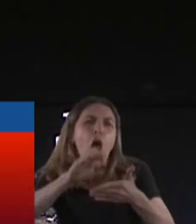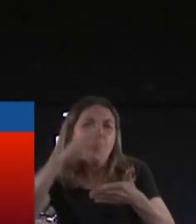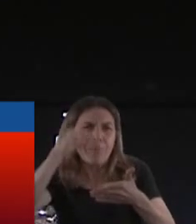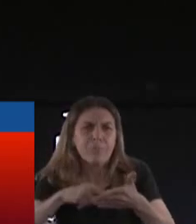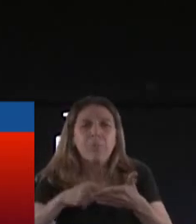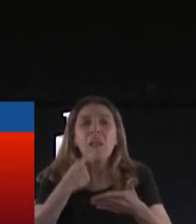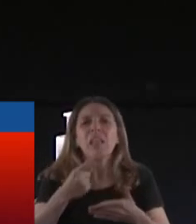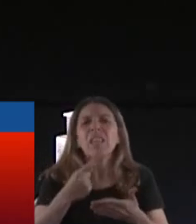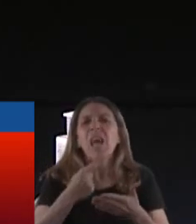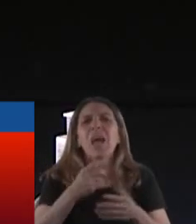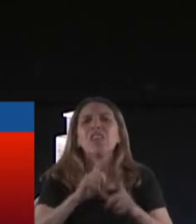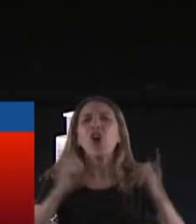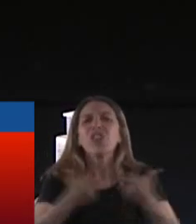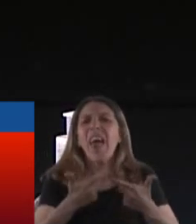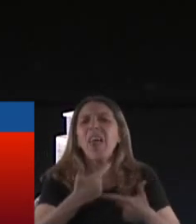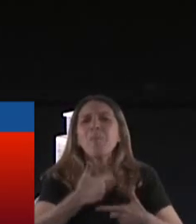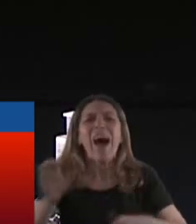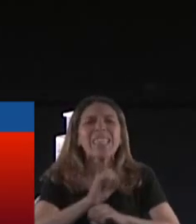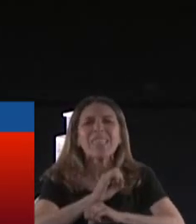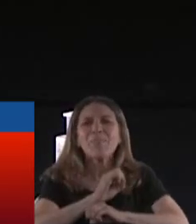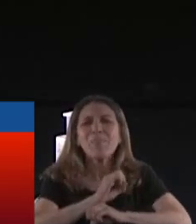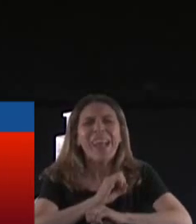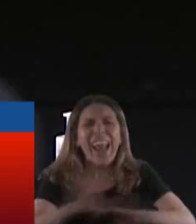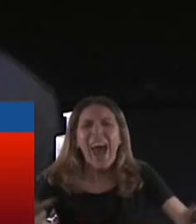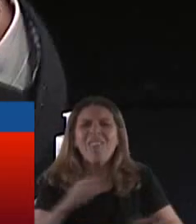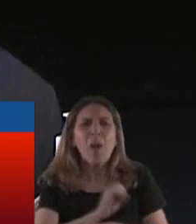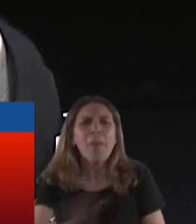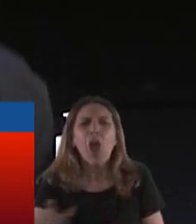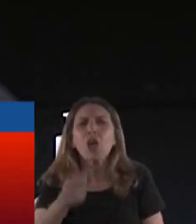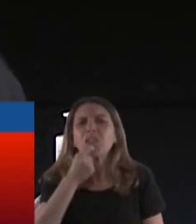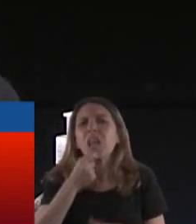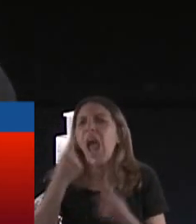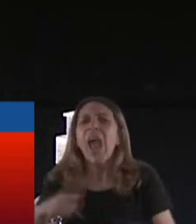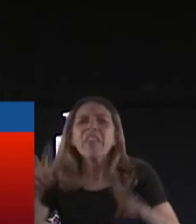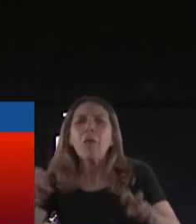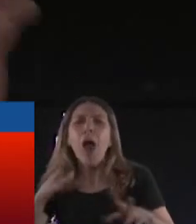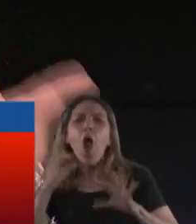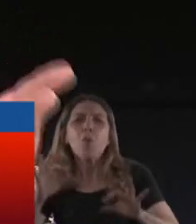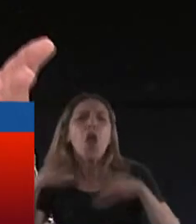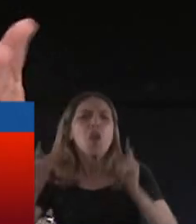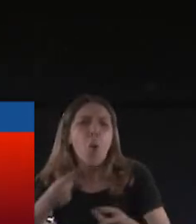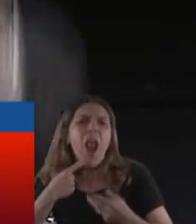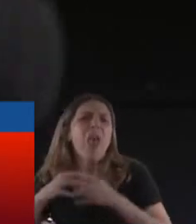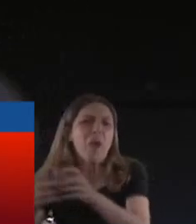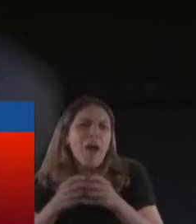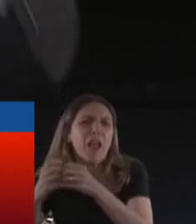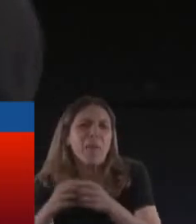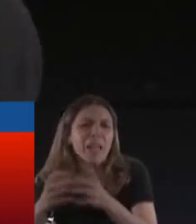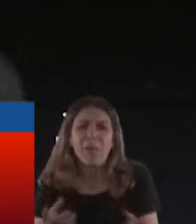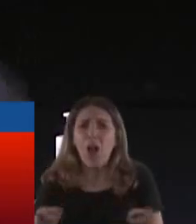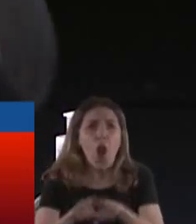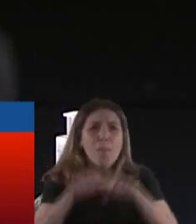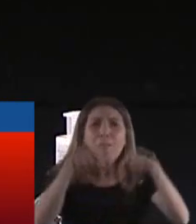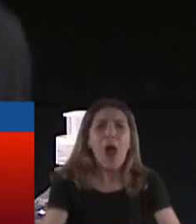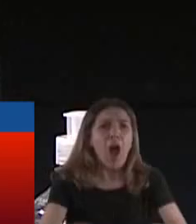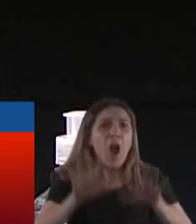muestra de decrepitud de una sociedad es cuando esa sociedad discute lo obvio. Y esto que estamos discutiendo es una obviedad que no podría ocurrir más. Y habla de la